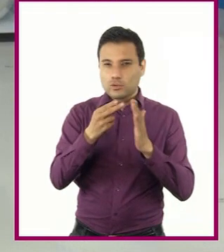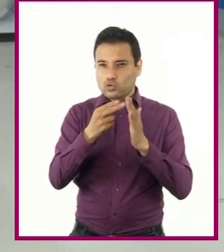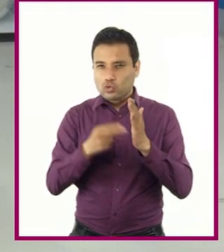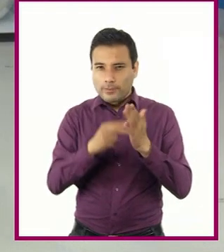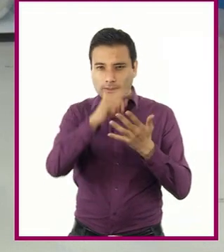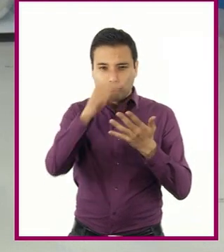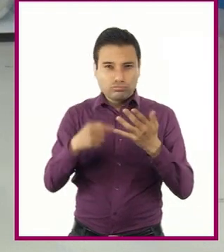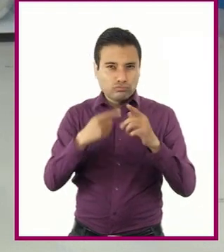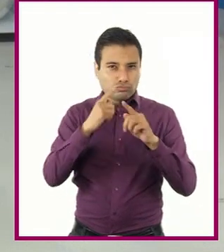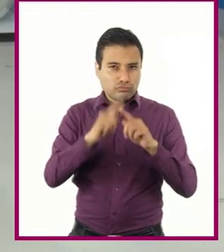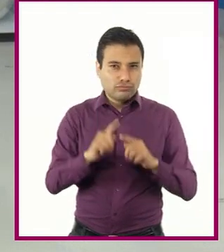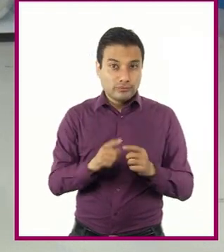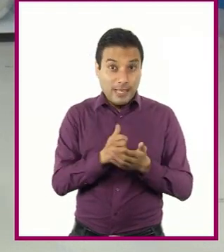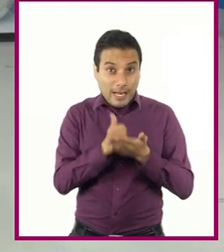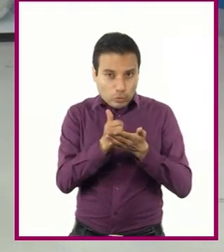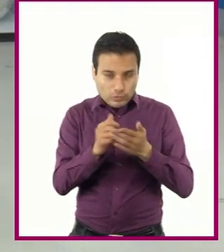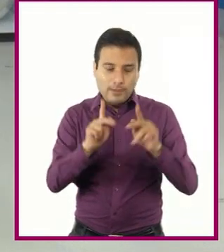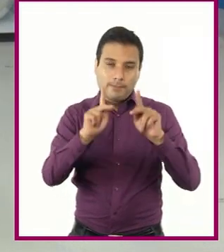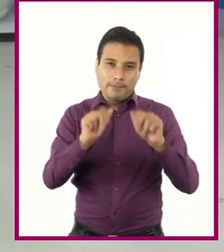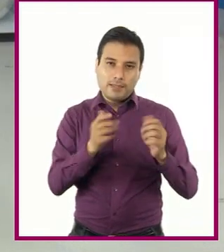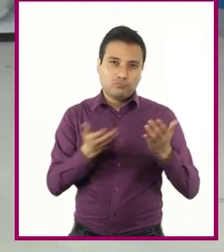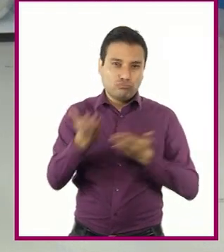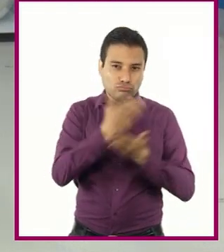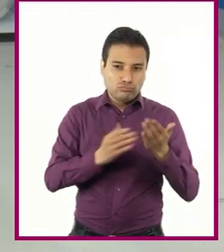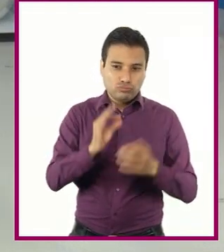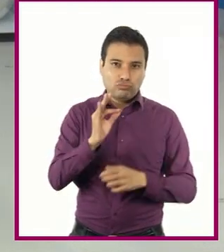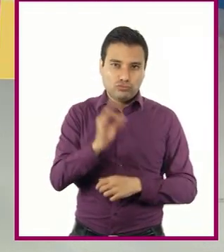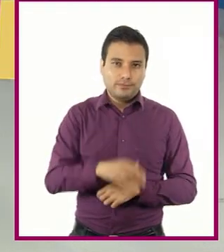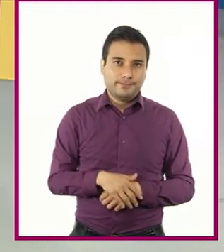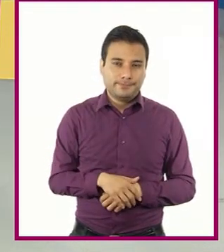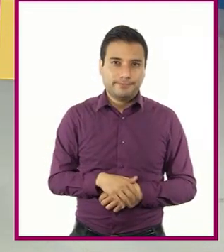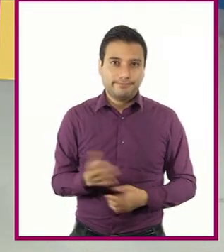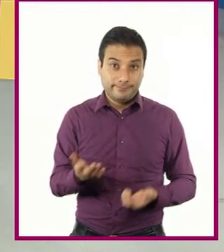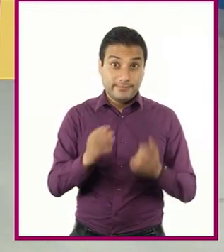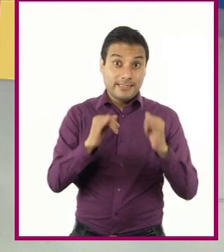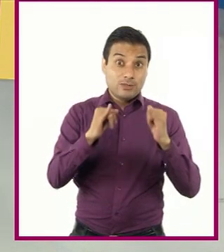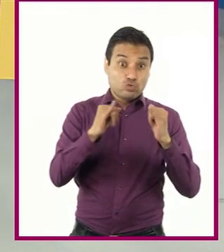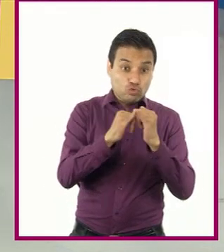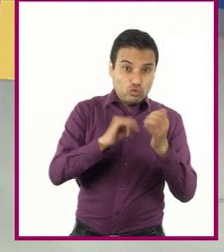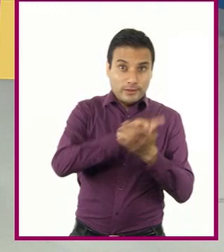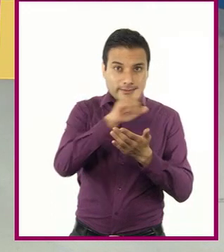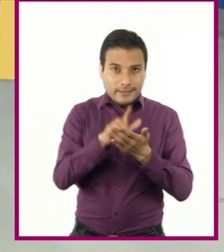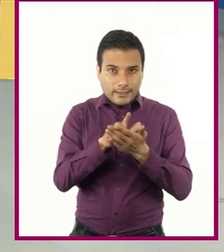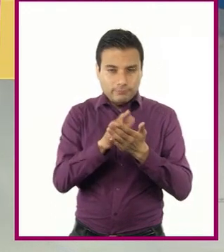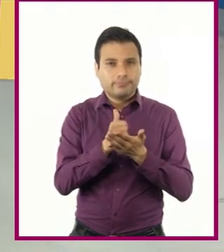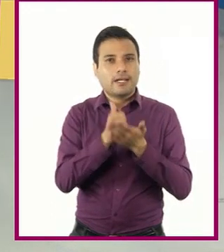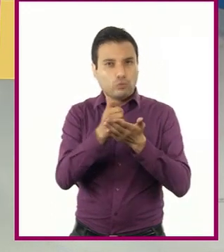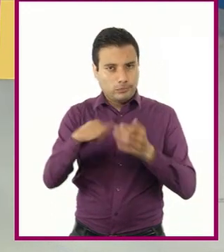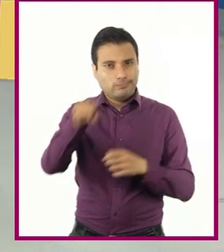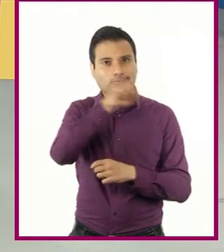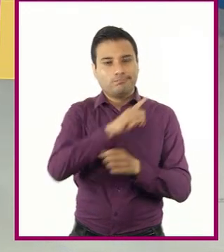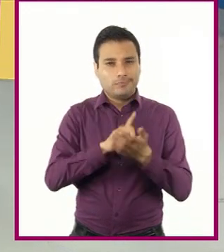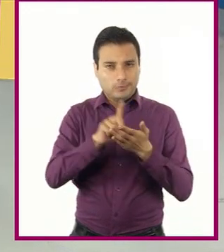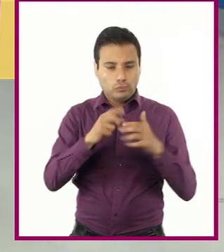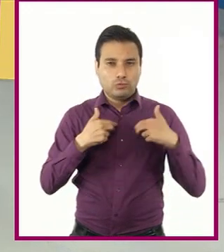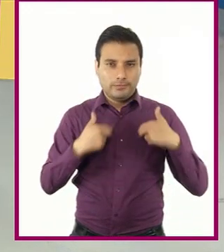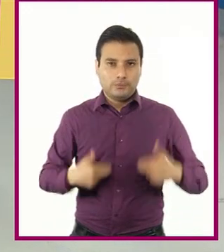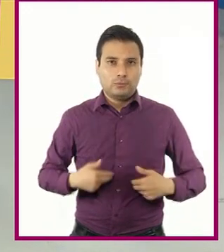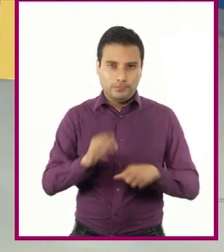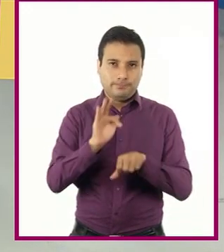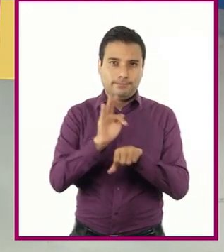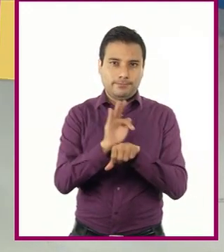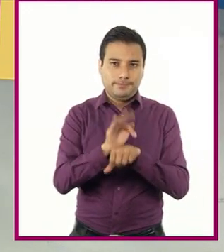una convivencia pacífica y que hay instituciones y documentos que defienden nuestros derechos humanos con el fin de llegar a esa